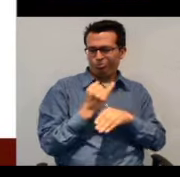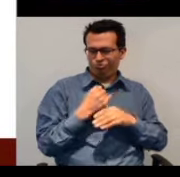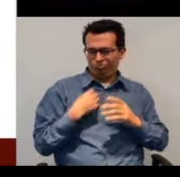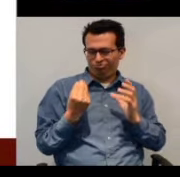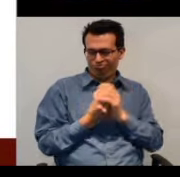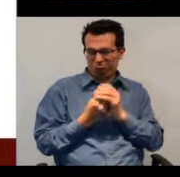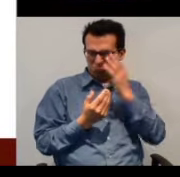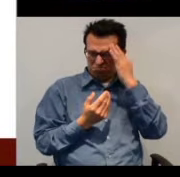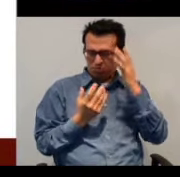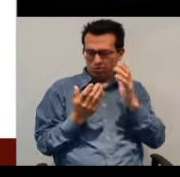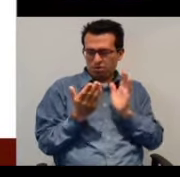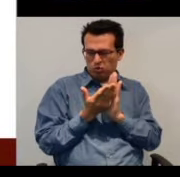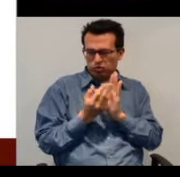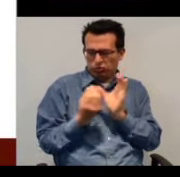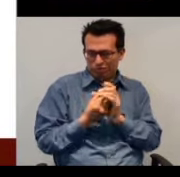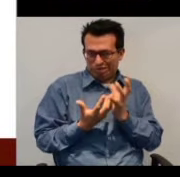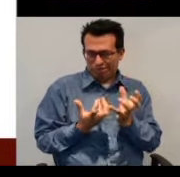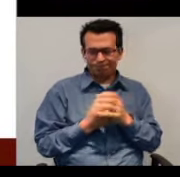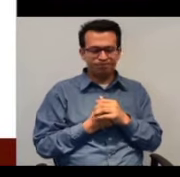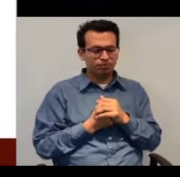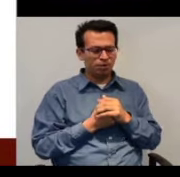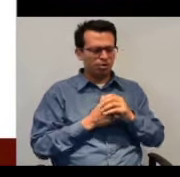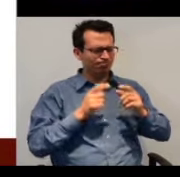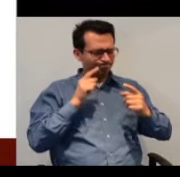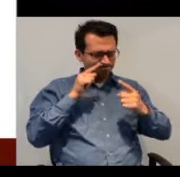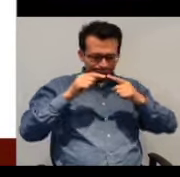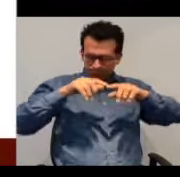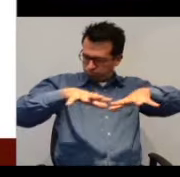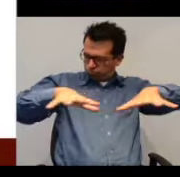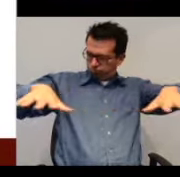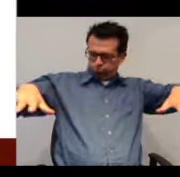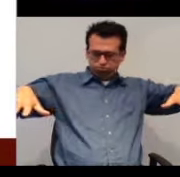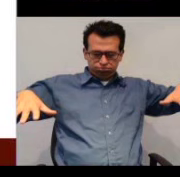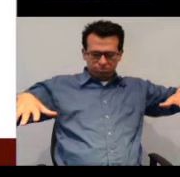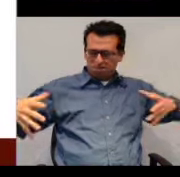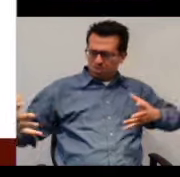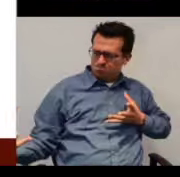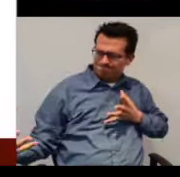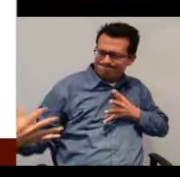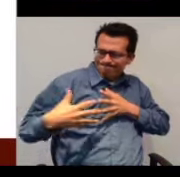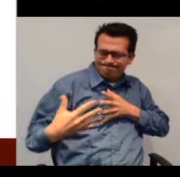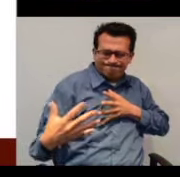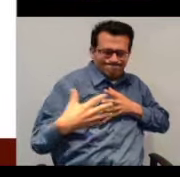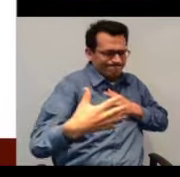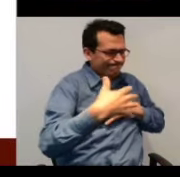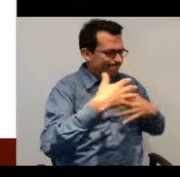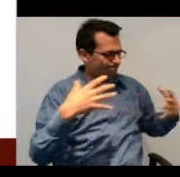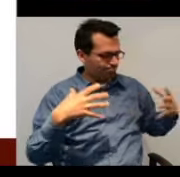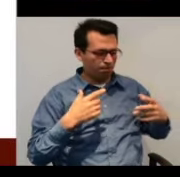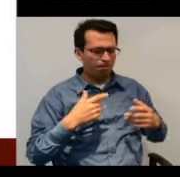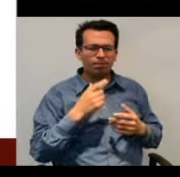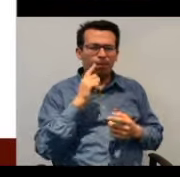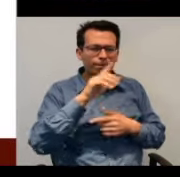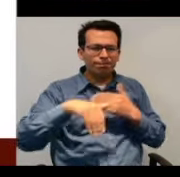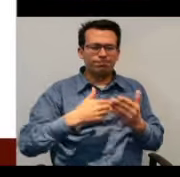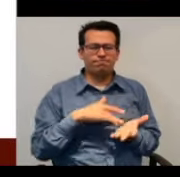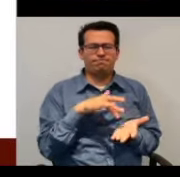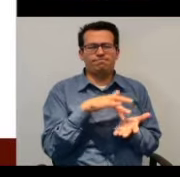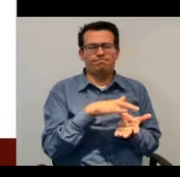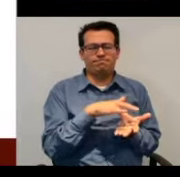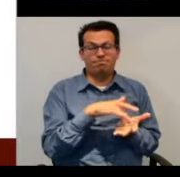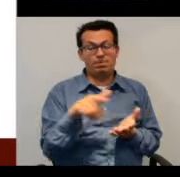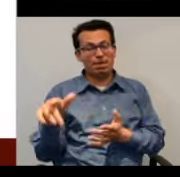alguna manera con la participación. Si no hay pertinencia, si no hay pertinencia en el desarrollo de los trabajos de grado, si